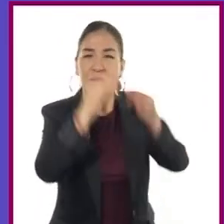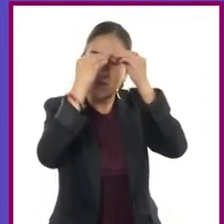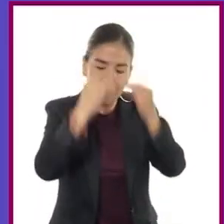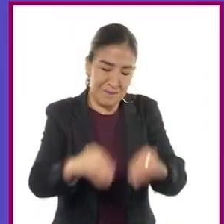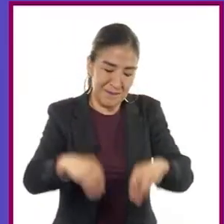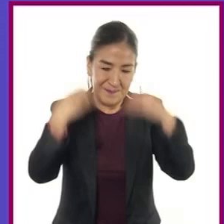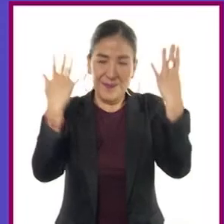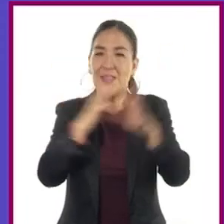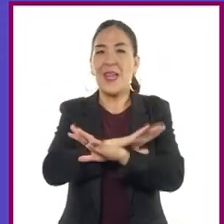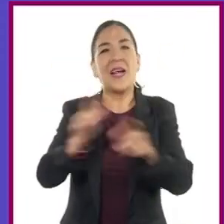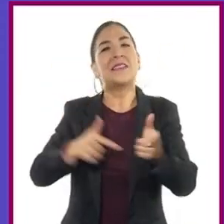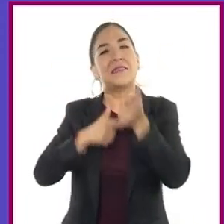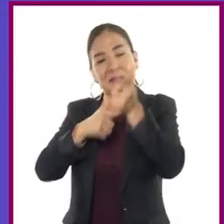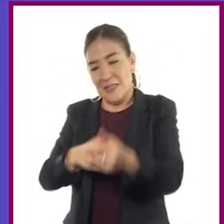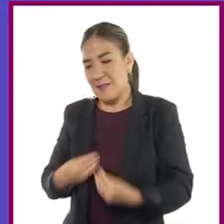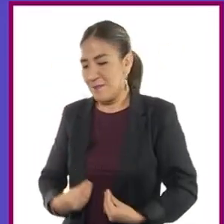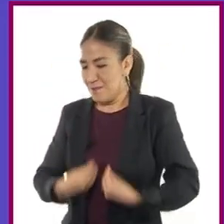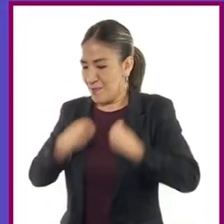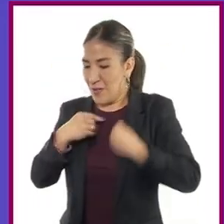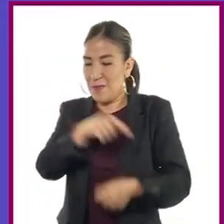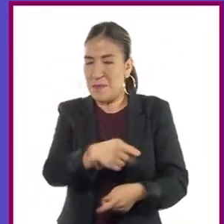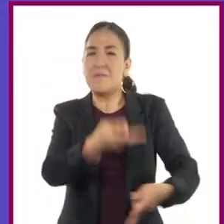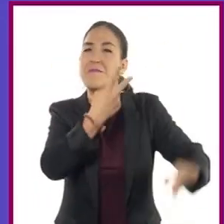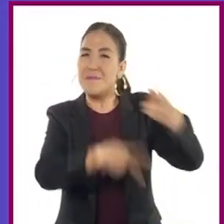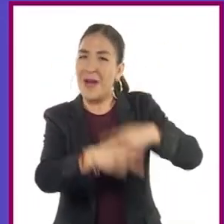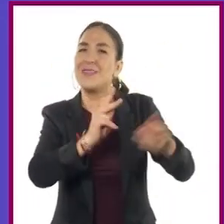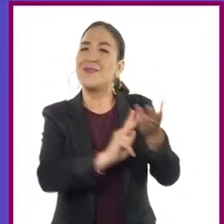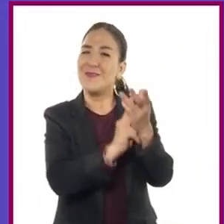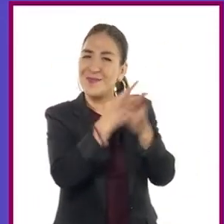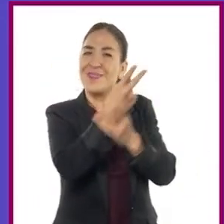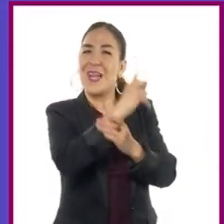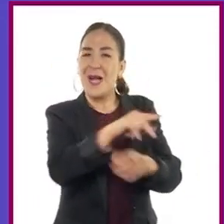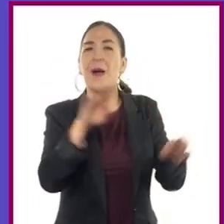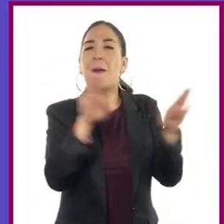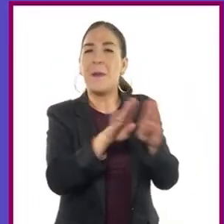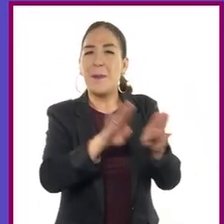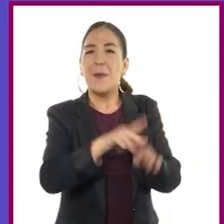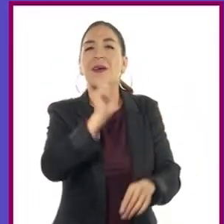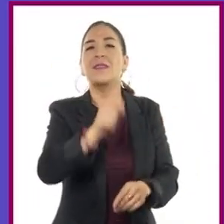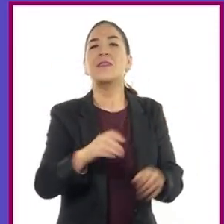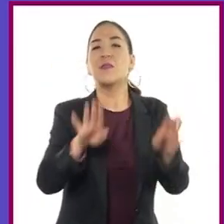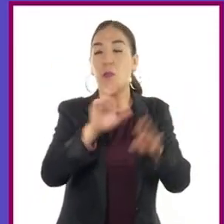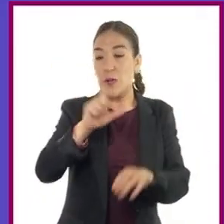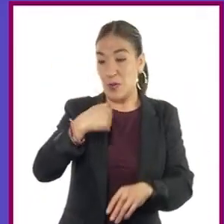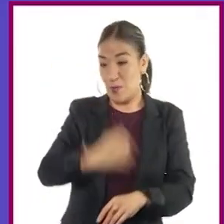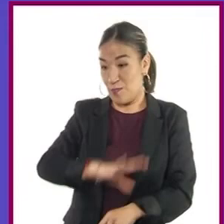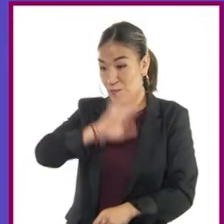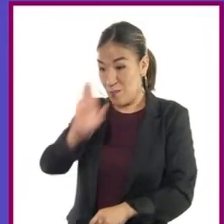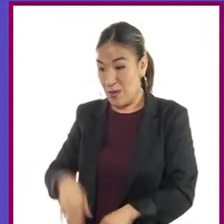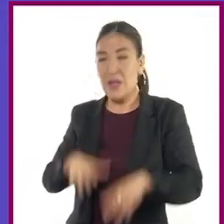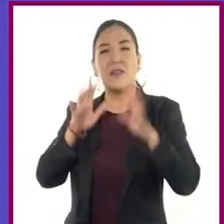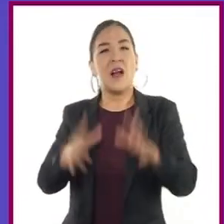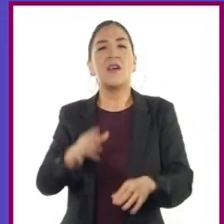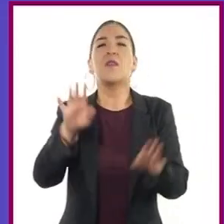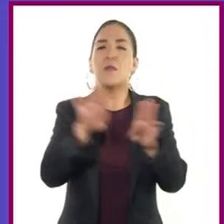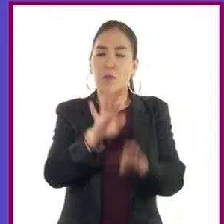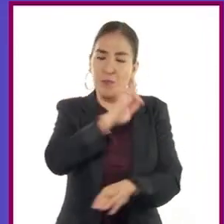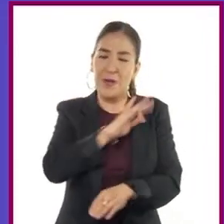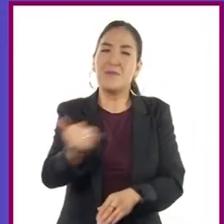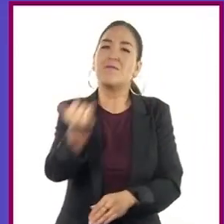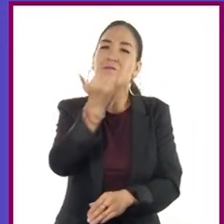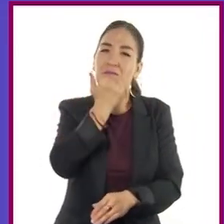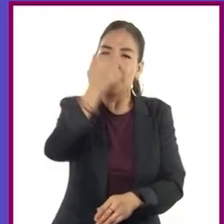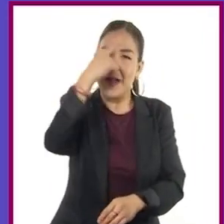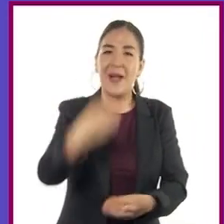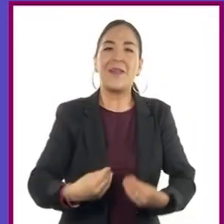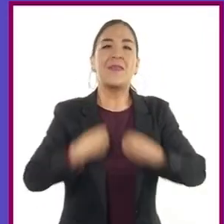tierra los olvida, en frutos. Y que a la hora de mi muerte logre morir como los hombres y me alcance el perdón y la vida